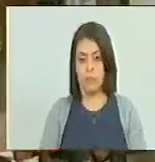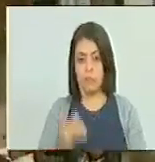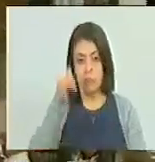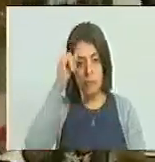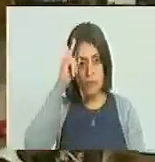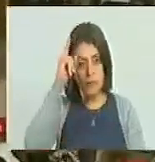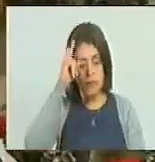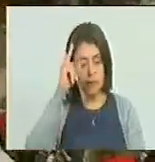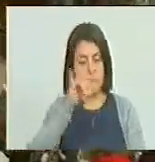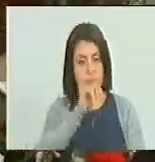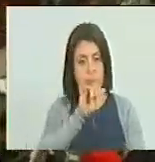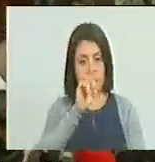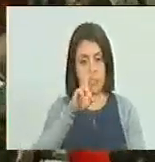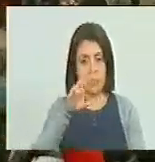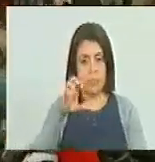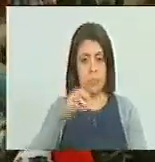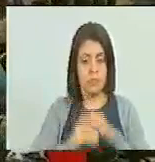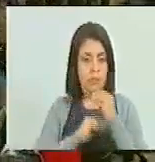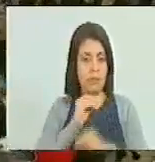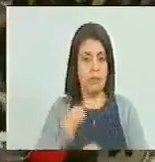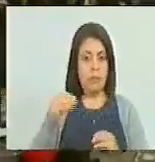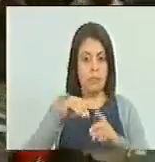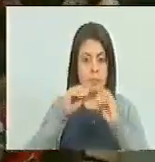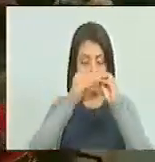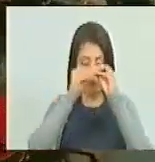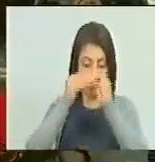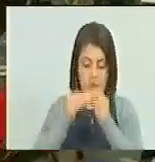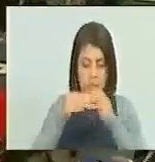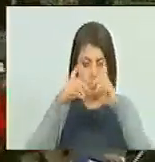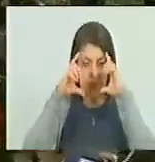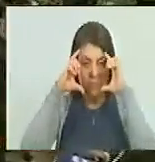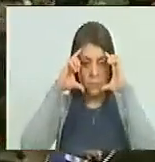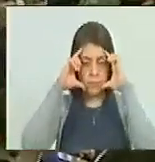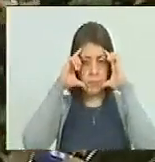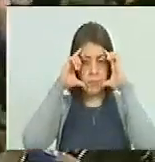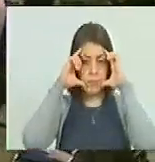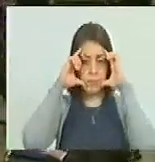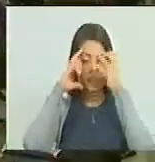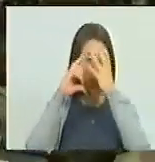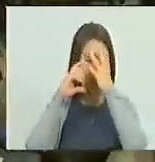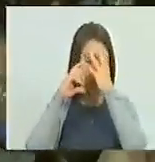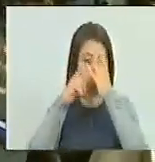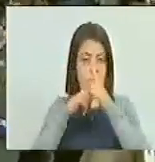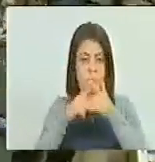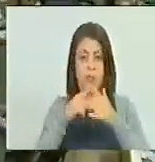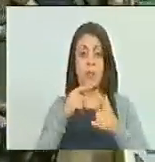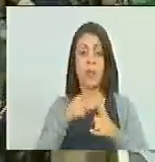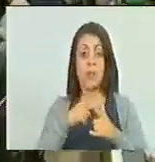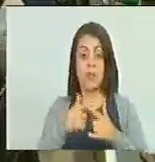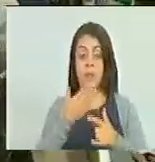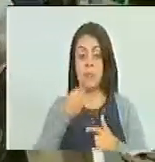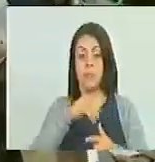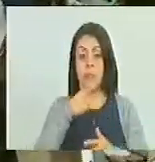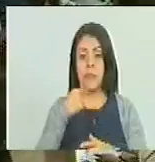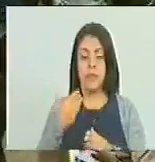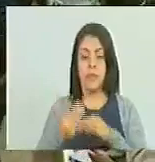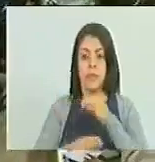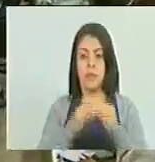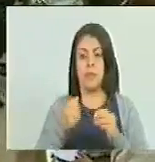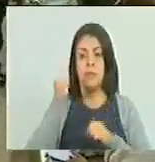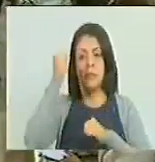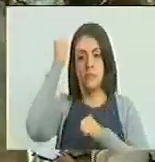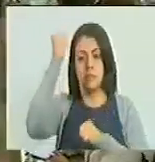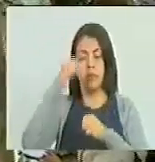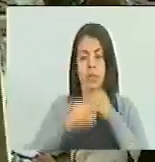que aprendimos nosotros a hacer las máscaras desde niños, son, sin lugar a dudas, cada danza refleja la